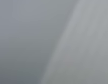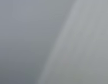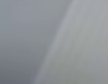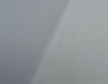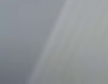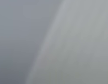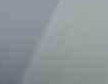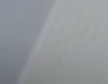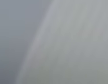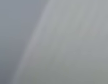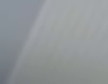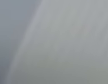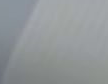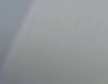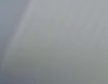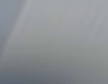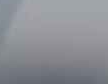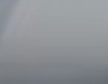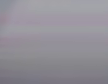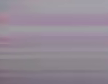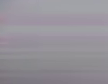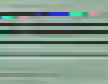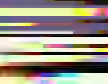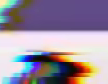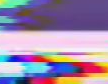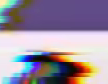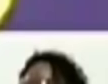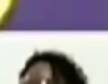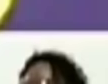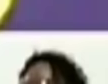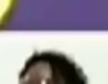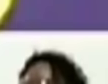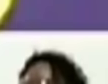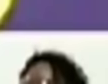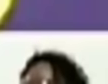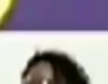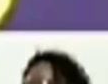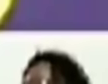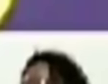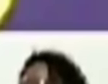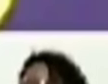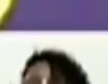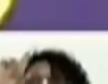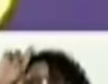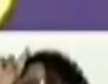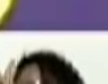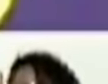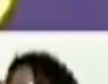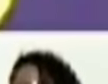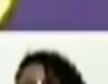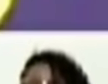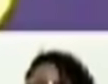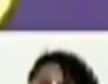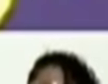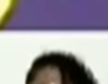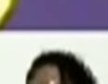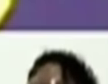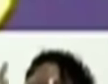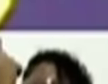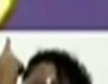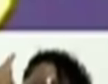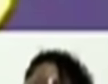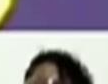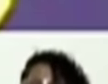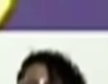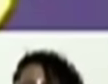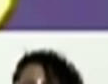comicios electorales del próximo 21 de noviembre. Somos respetuosos del pueblo, en primer lugar, de